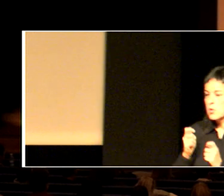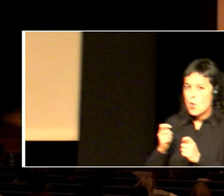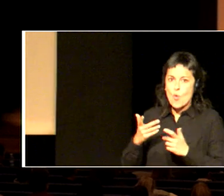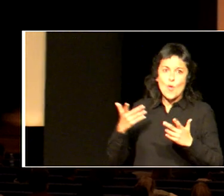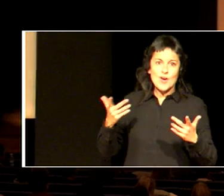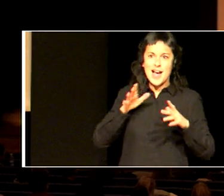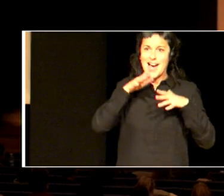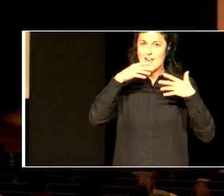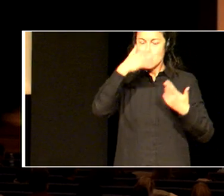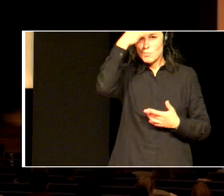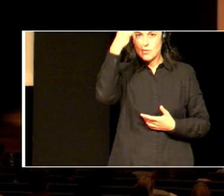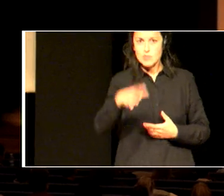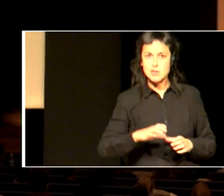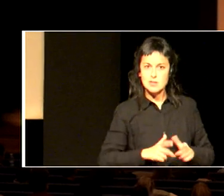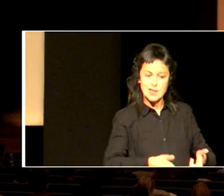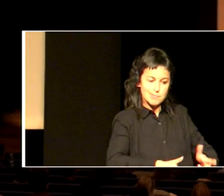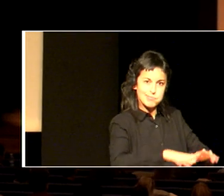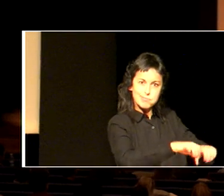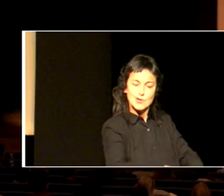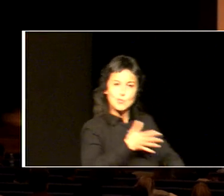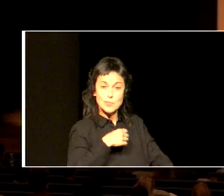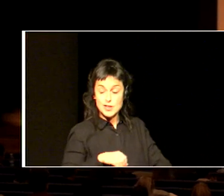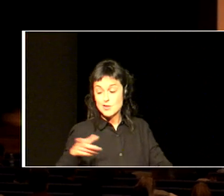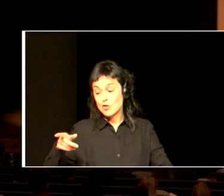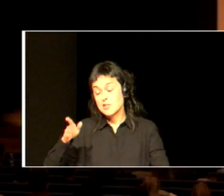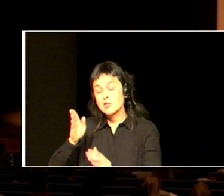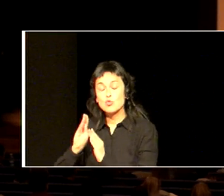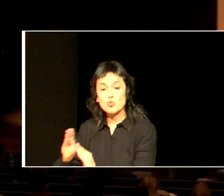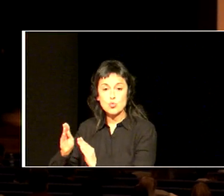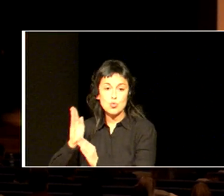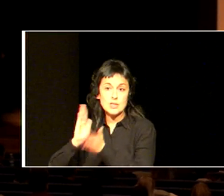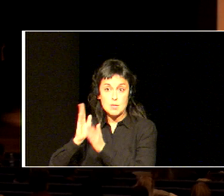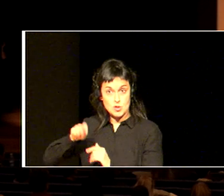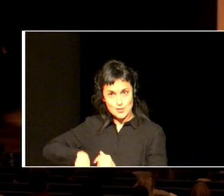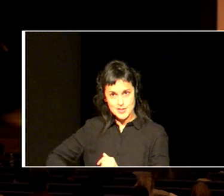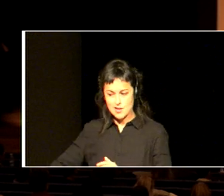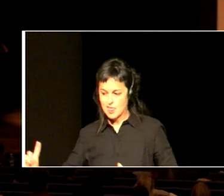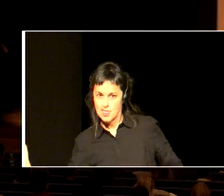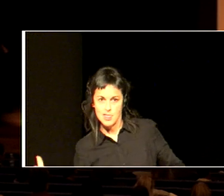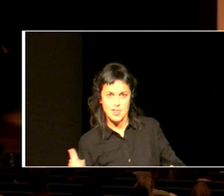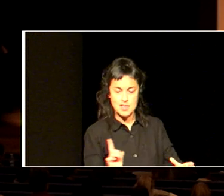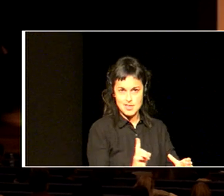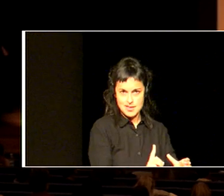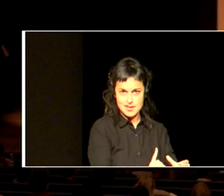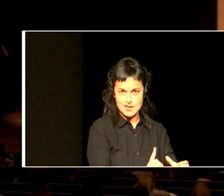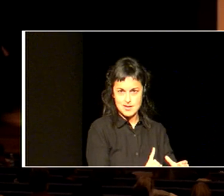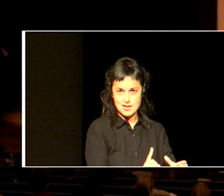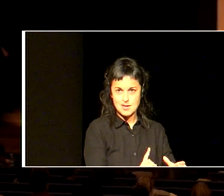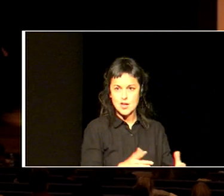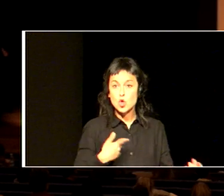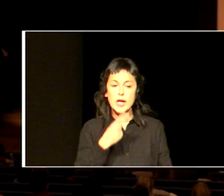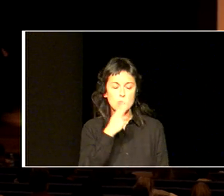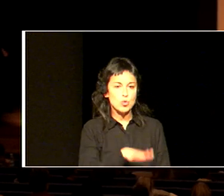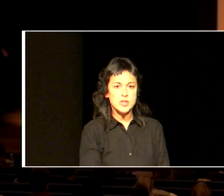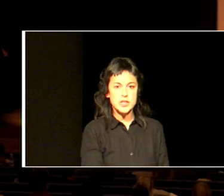se podía llenar. Entonces, el terapeuta de OSATUS, la terapeuta de OSATUS que llegaba, tenía ya su silla. No venía a coger a un niño y